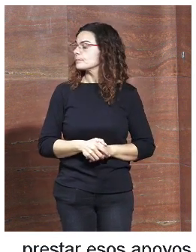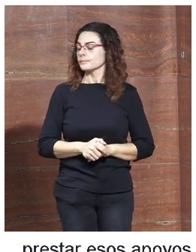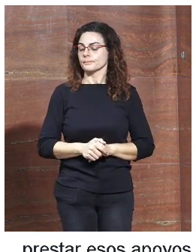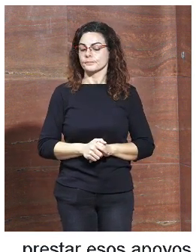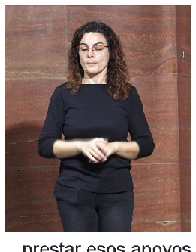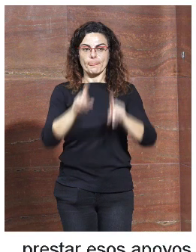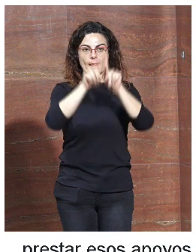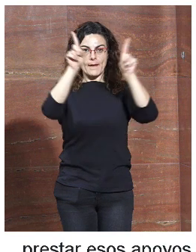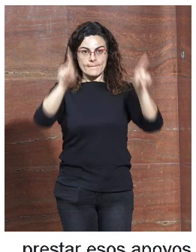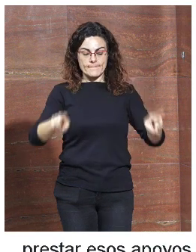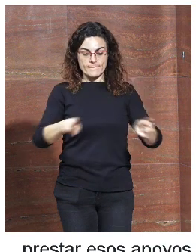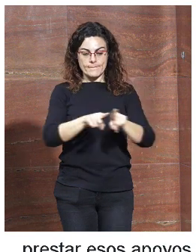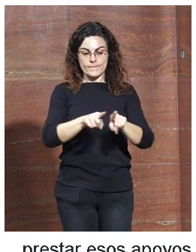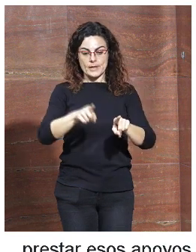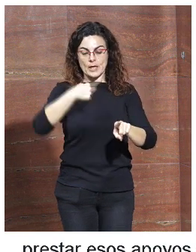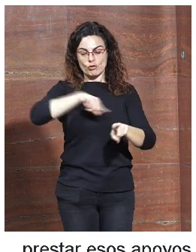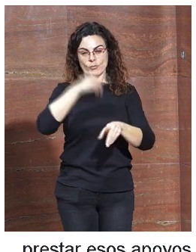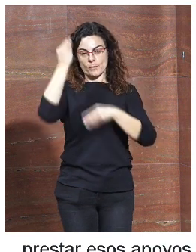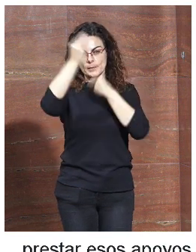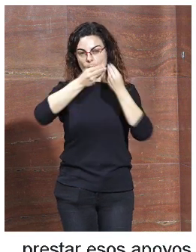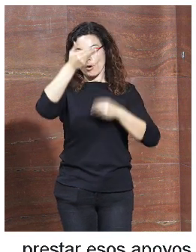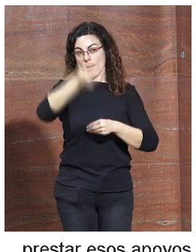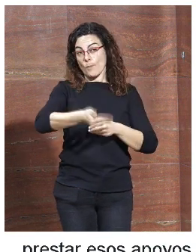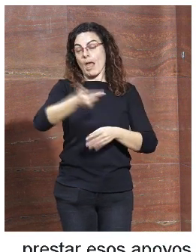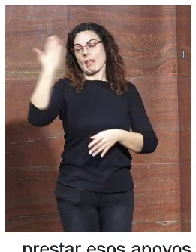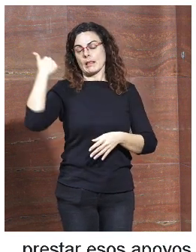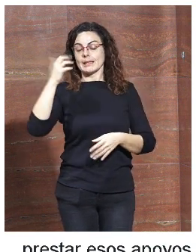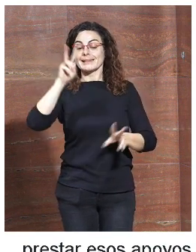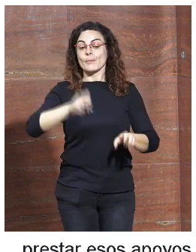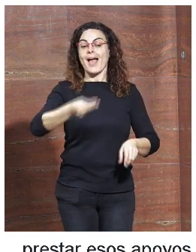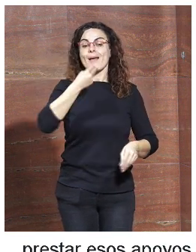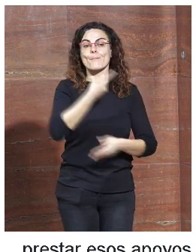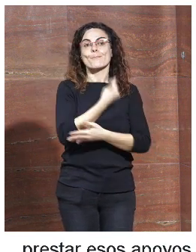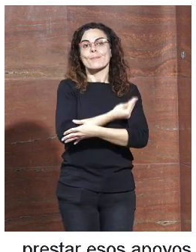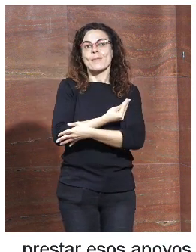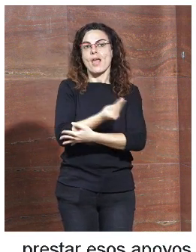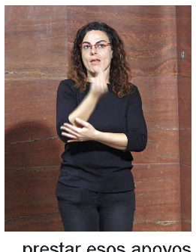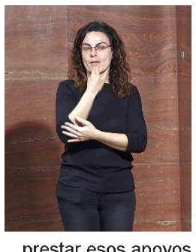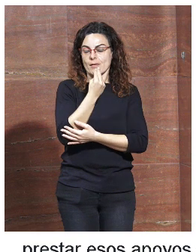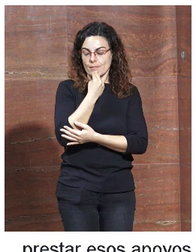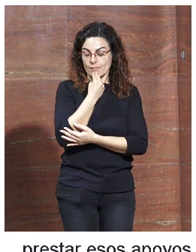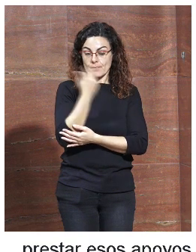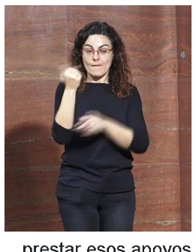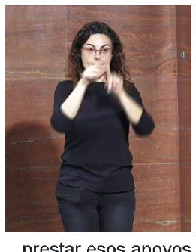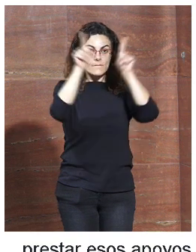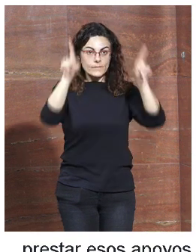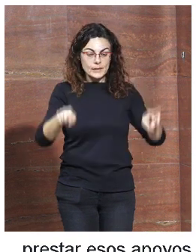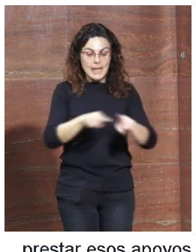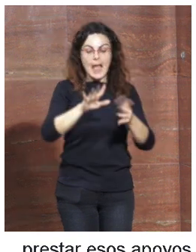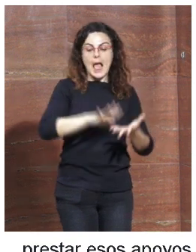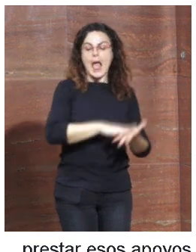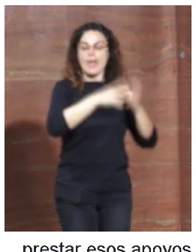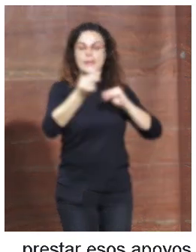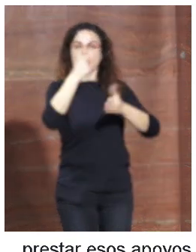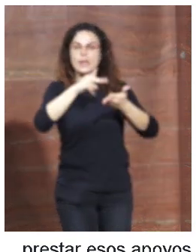¿Qué fichas creíamos nosotros que eran importantes entonces? La alimentación del bebé. Es decir, estas fichas están adaptadas en